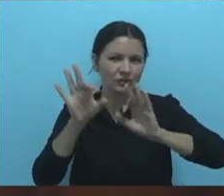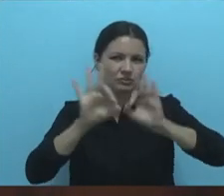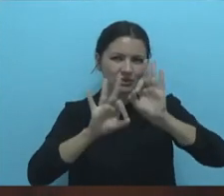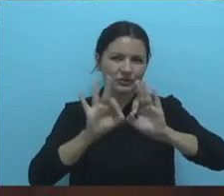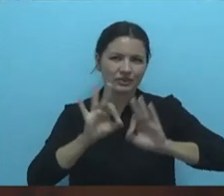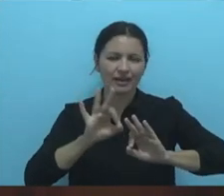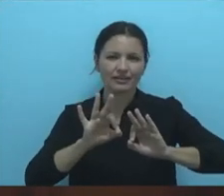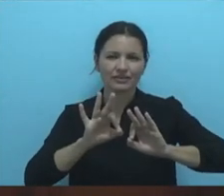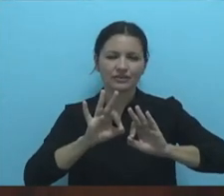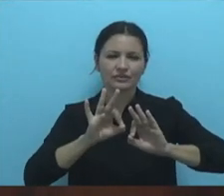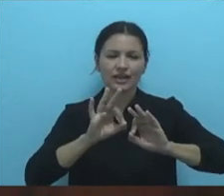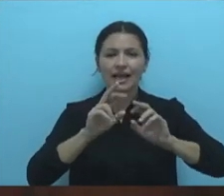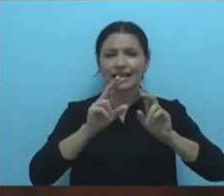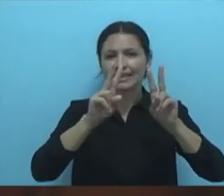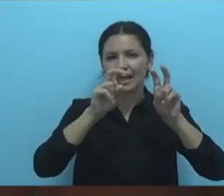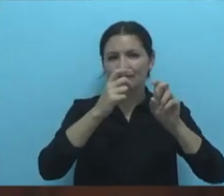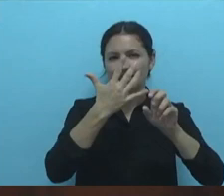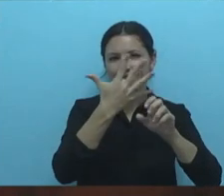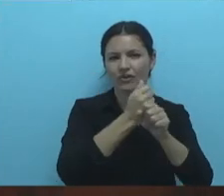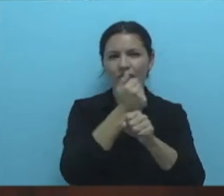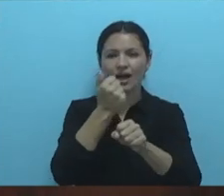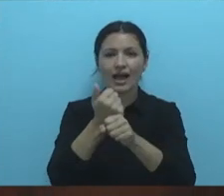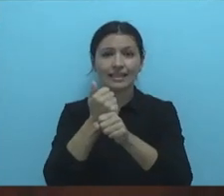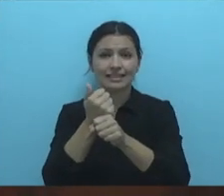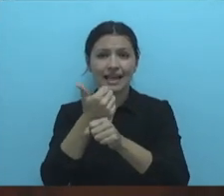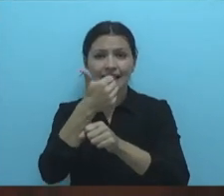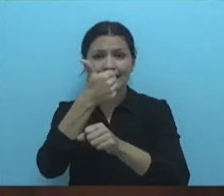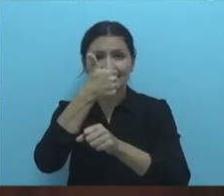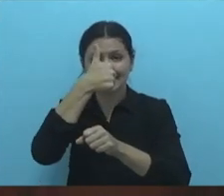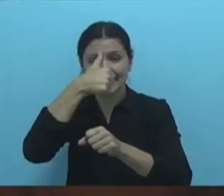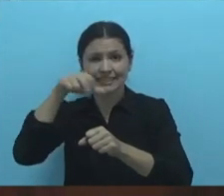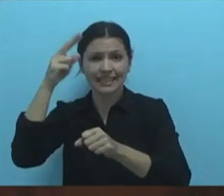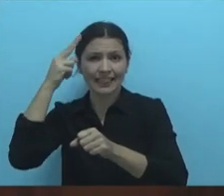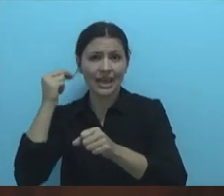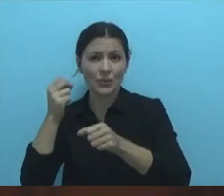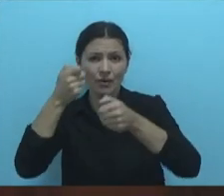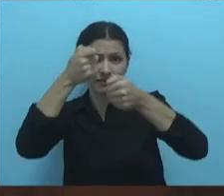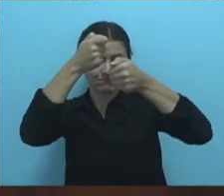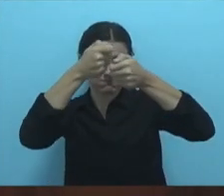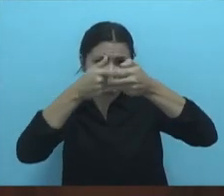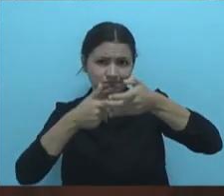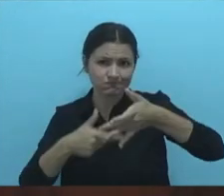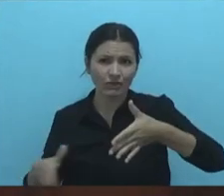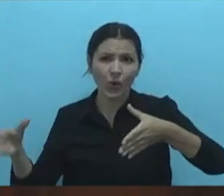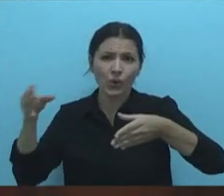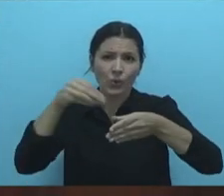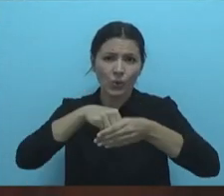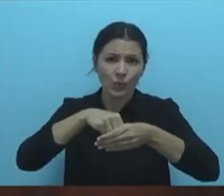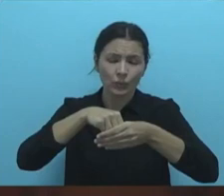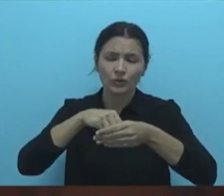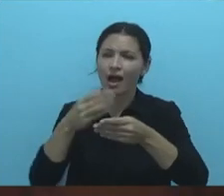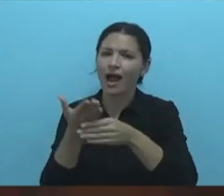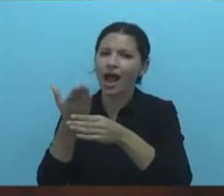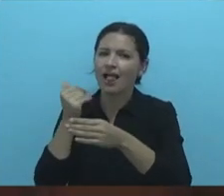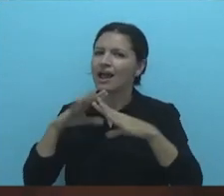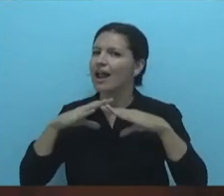votación los asuntos del cinco al 69 habiendo tomado nota por secretaría